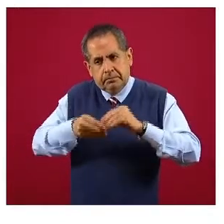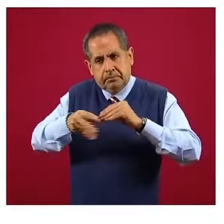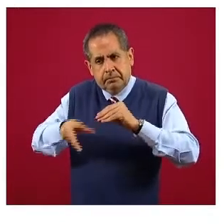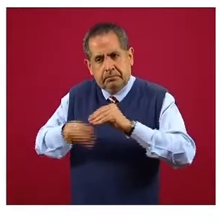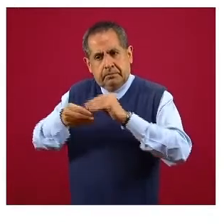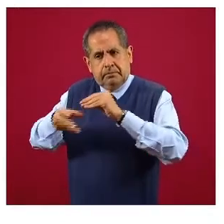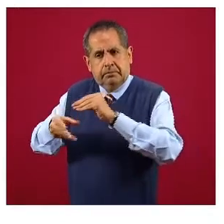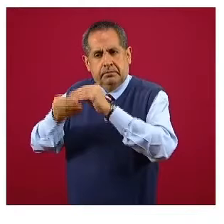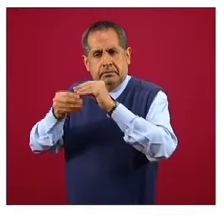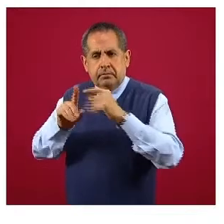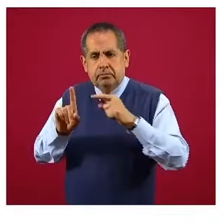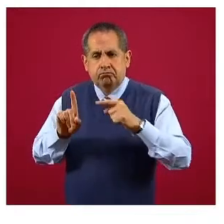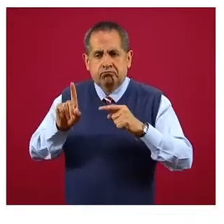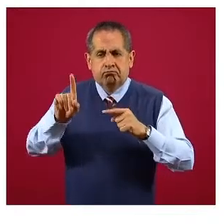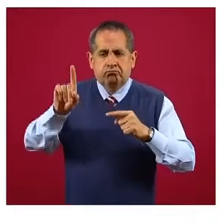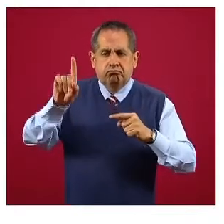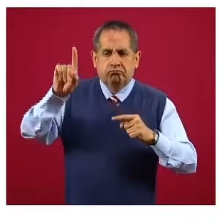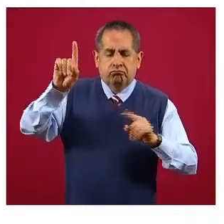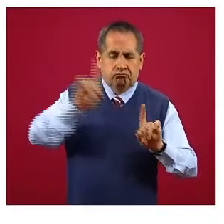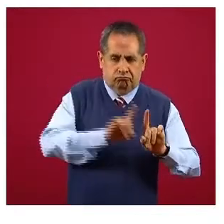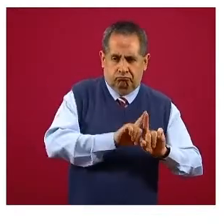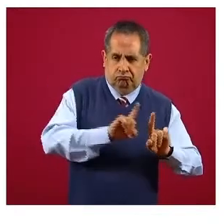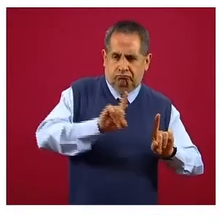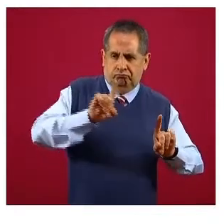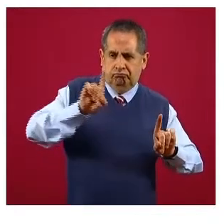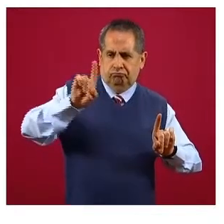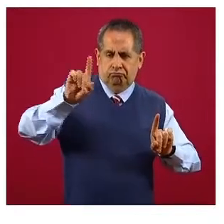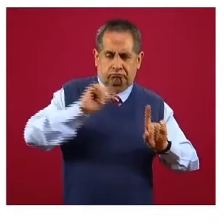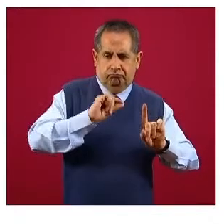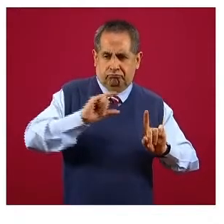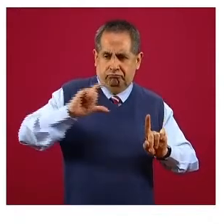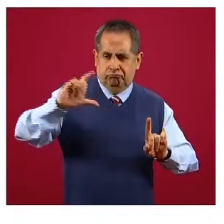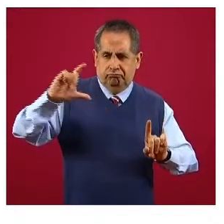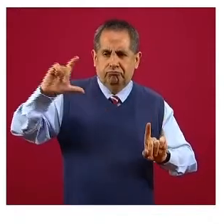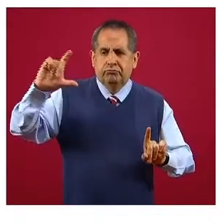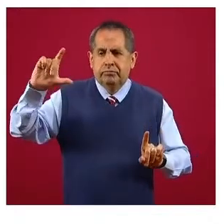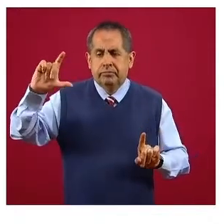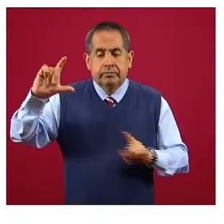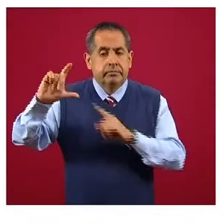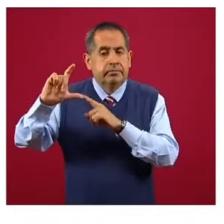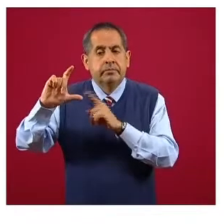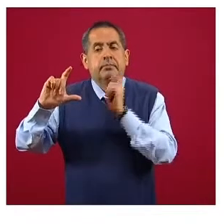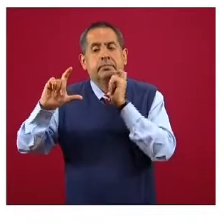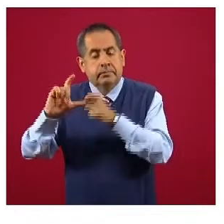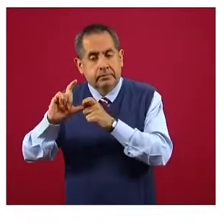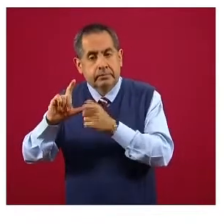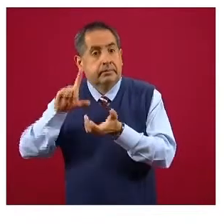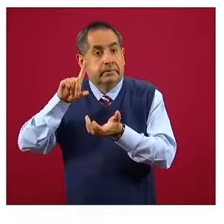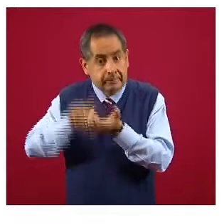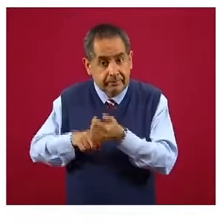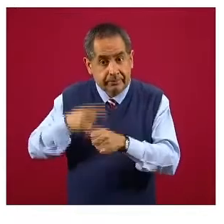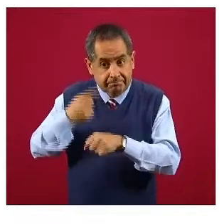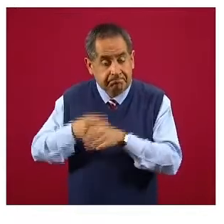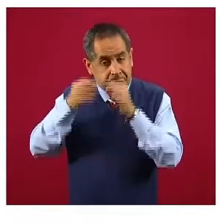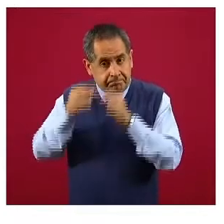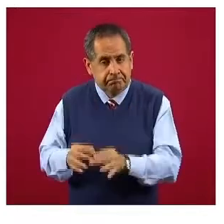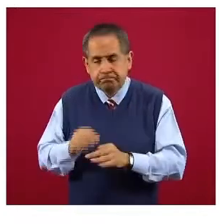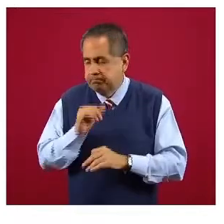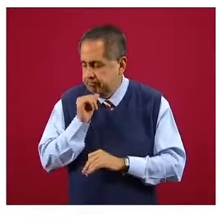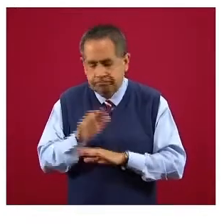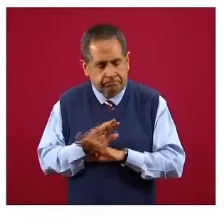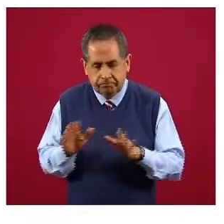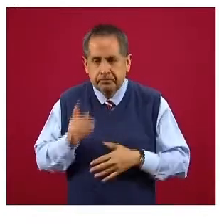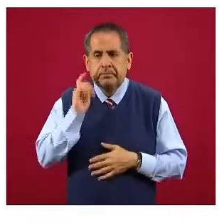de todas las barras mantiene un incremento, pero esto no necesariamente representa un incremento de los casos confirmados,